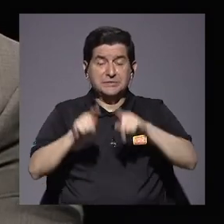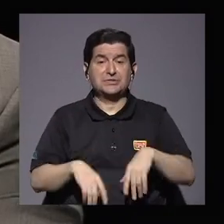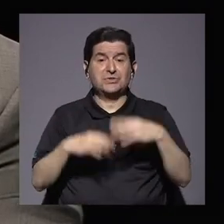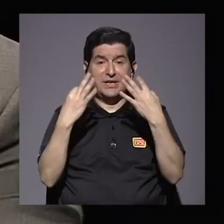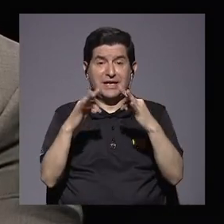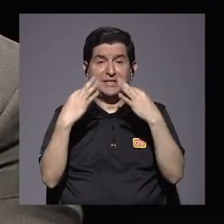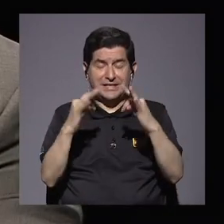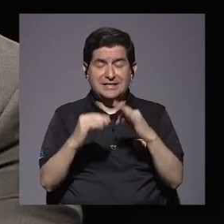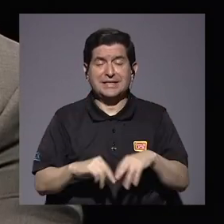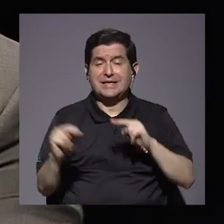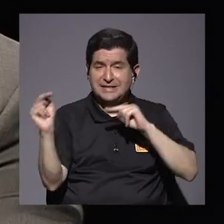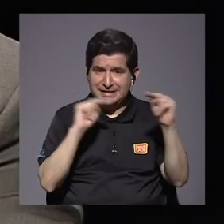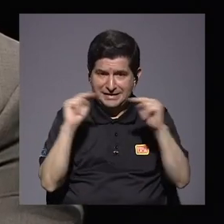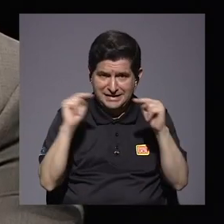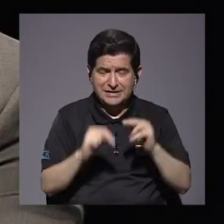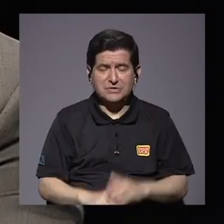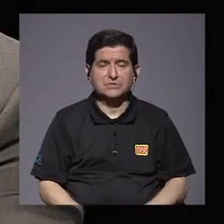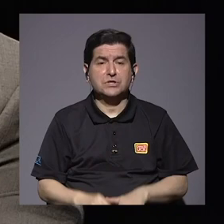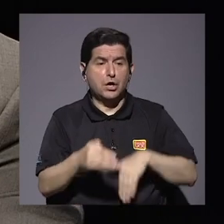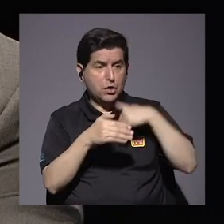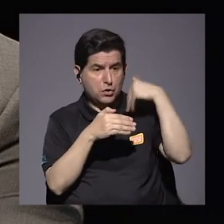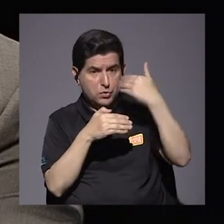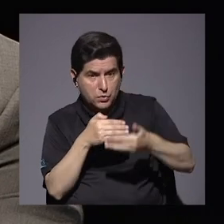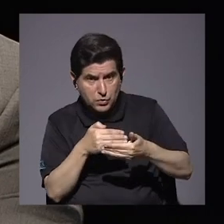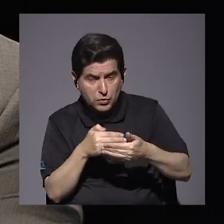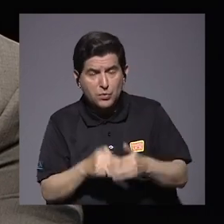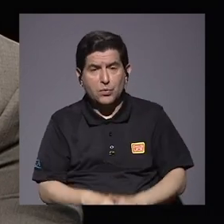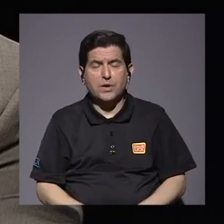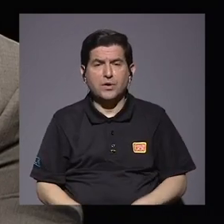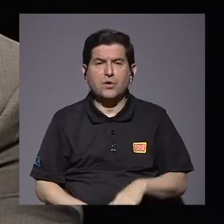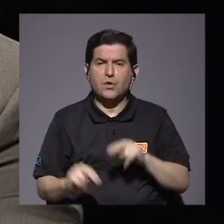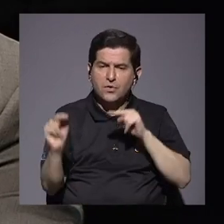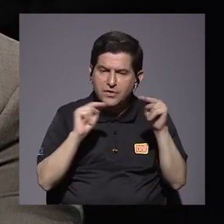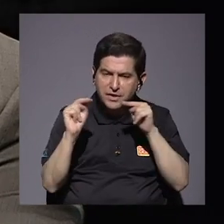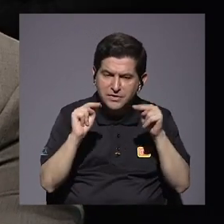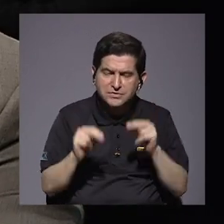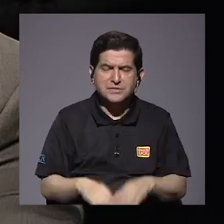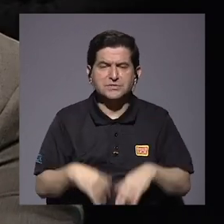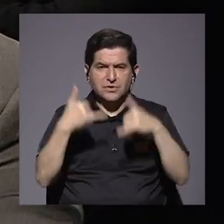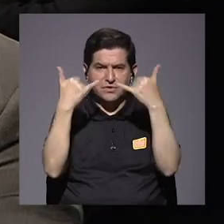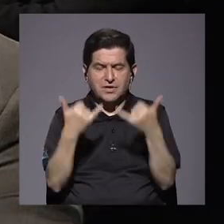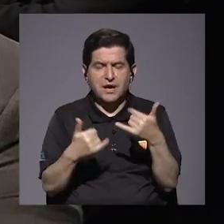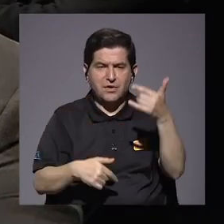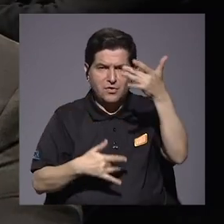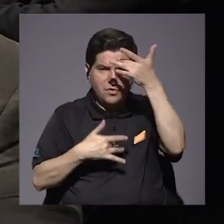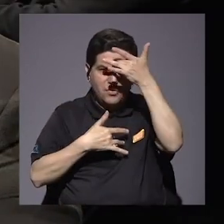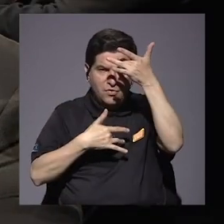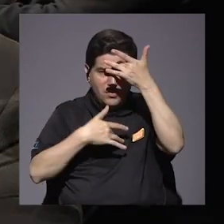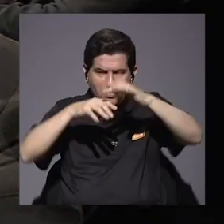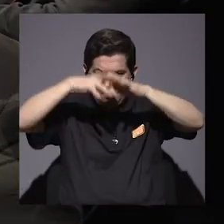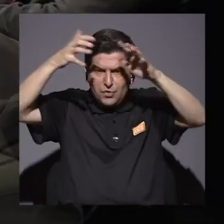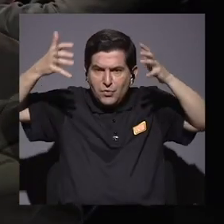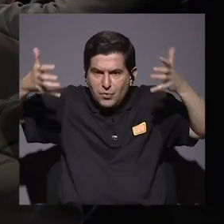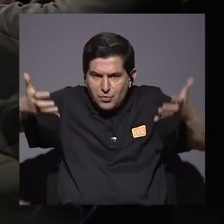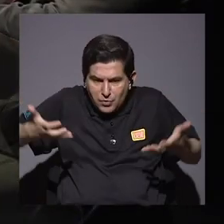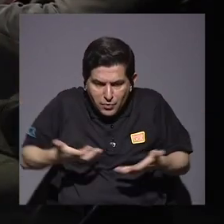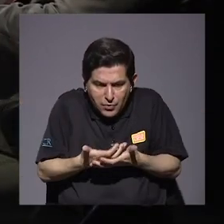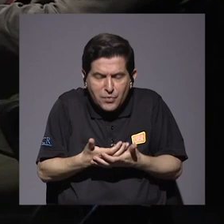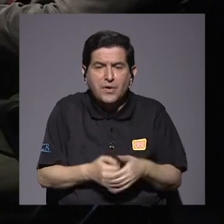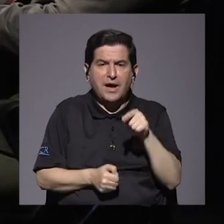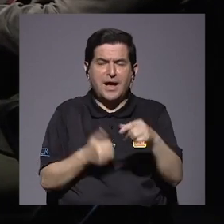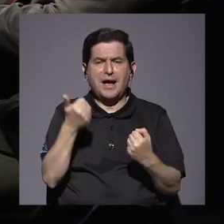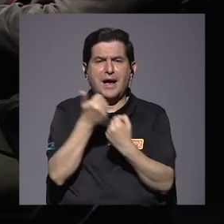embarrarse las manos en este proceso. Pasado que necesitó una mediación y que hoy más que nunca en pandemia necesita de ese